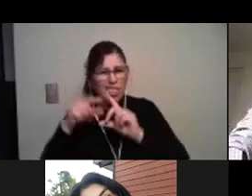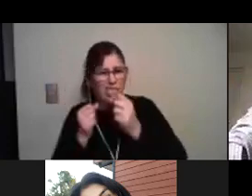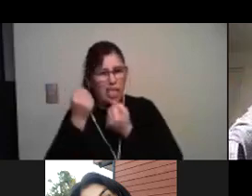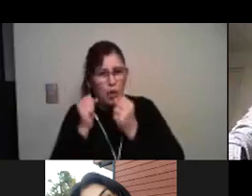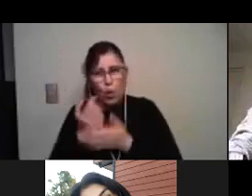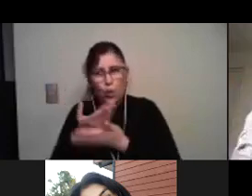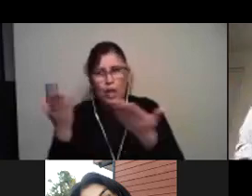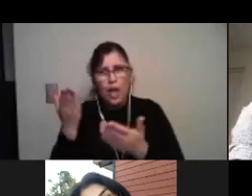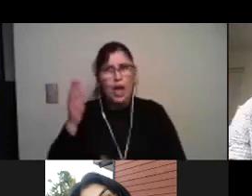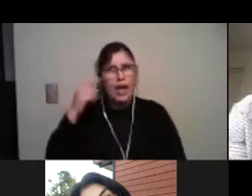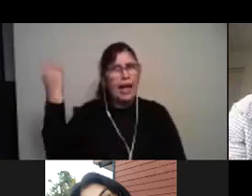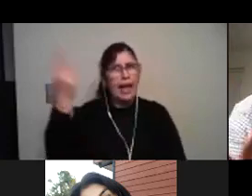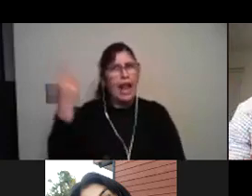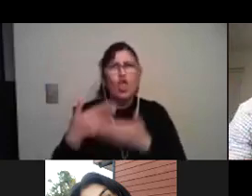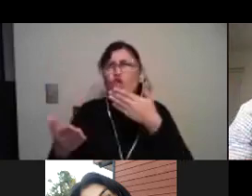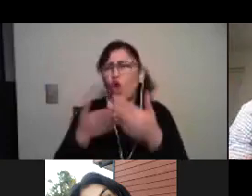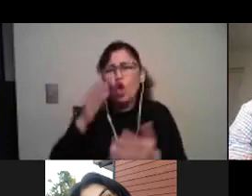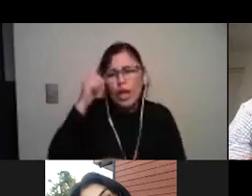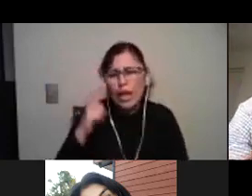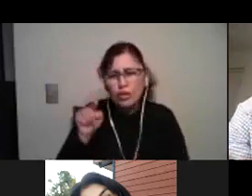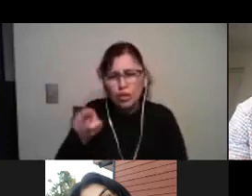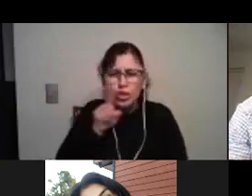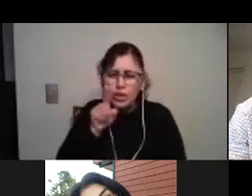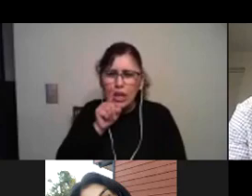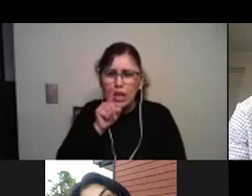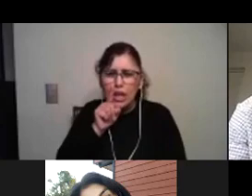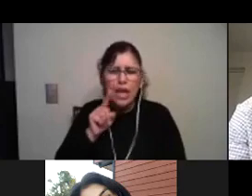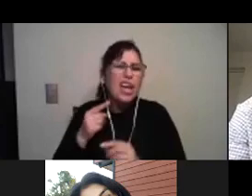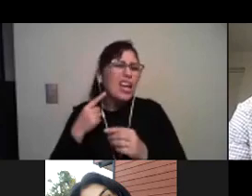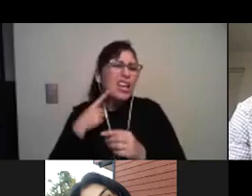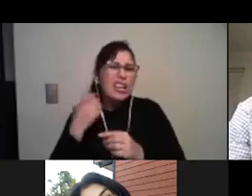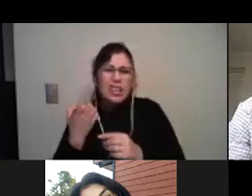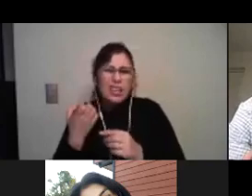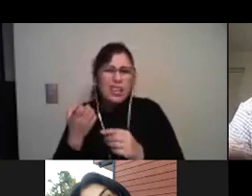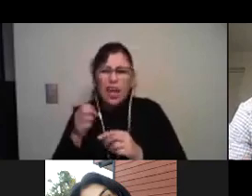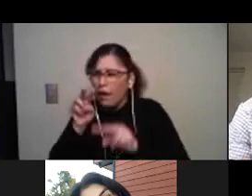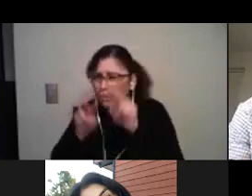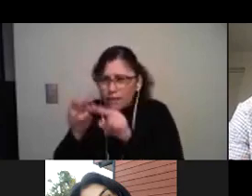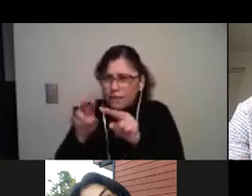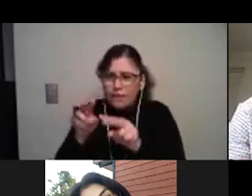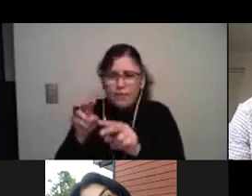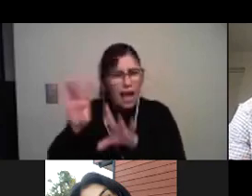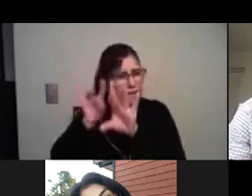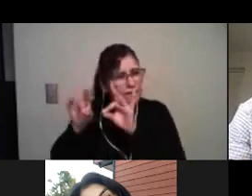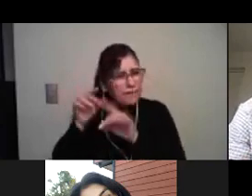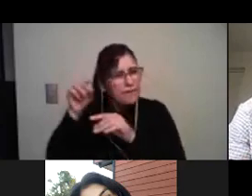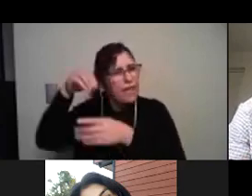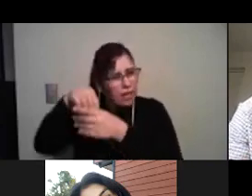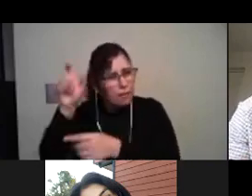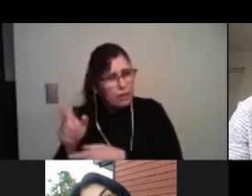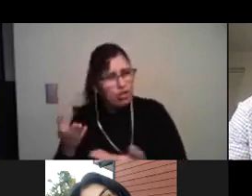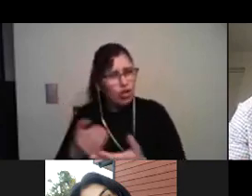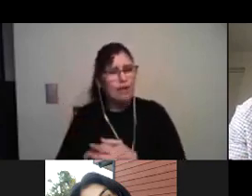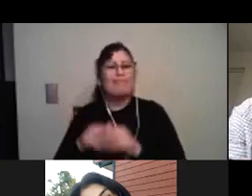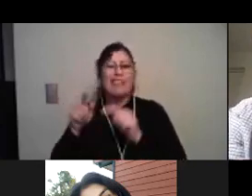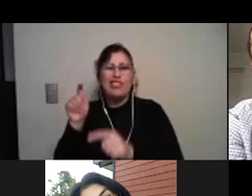la imagen de dónde está la lesión, qué es lo que van a encontrar, qué es lo que esperan encontrar Y eso va a ayudar bastante a la hora de plantear la